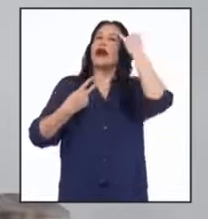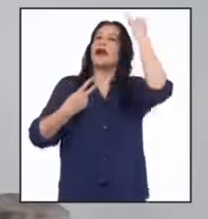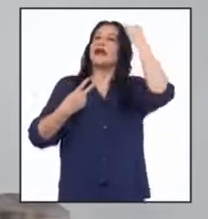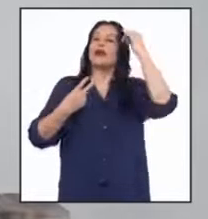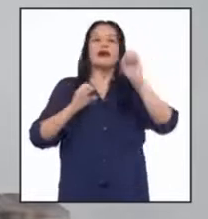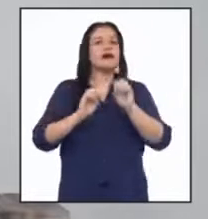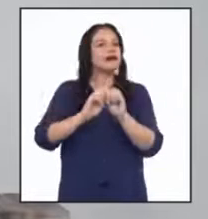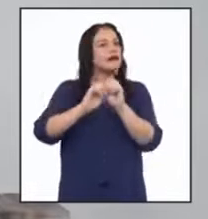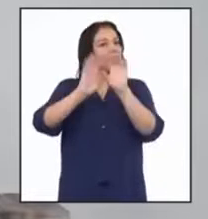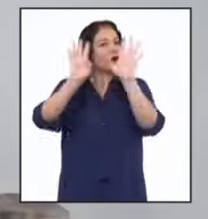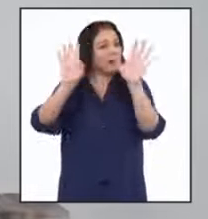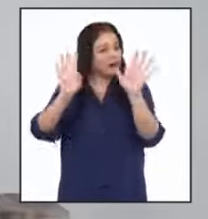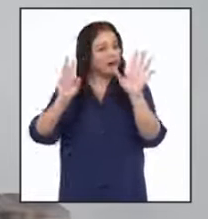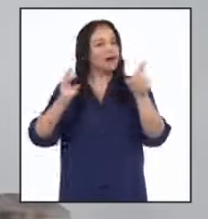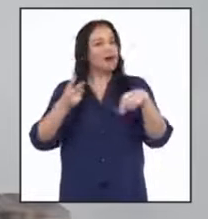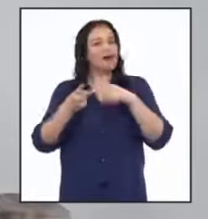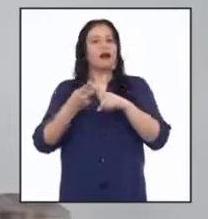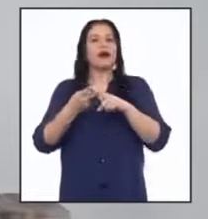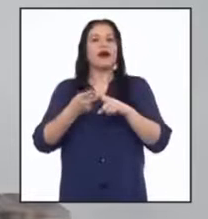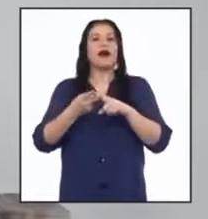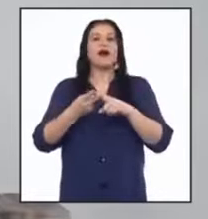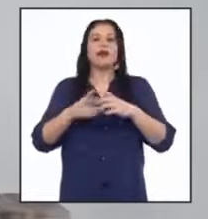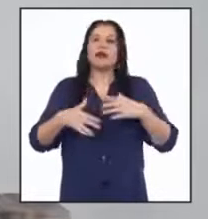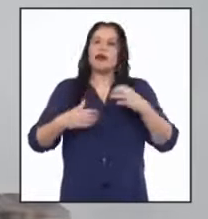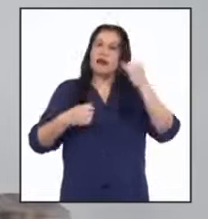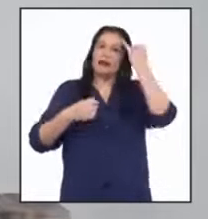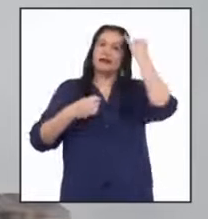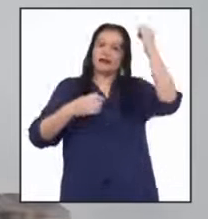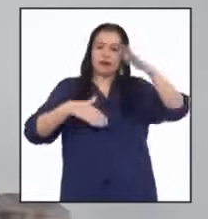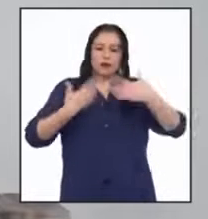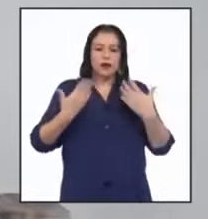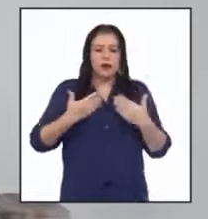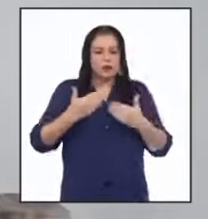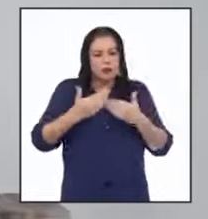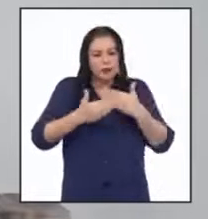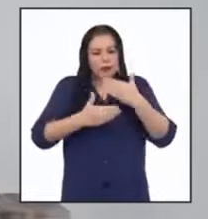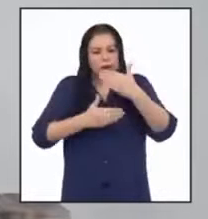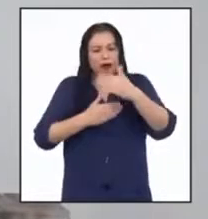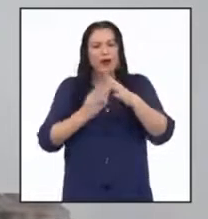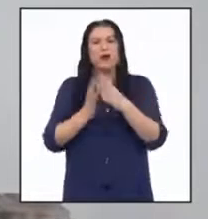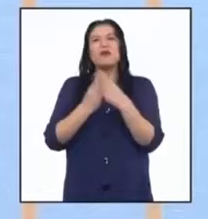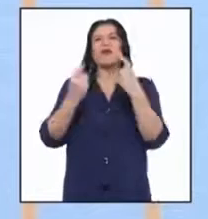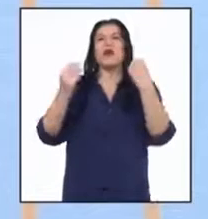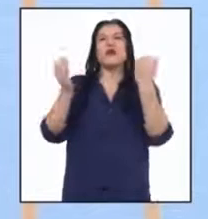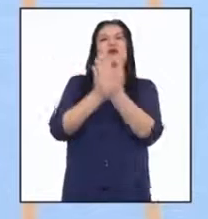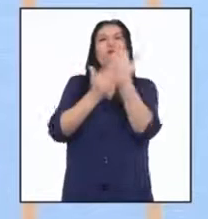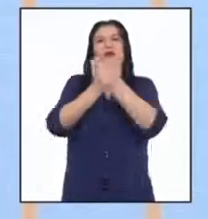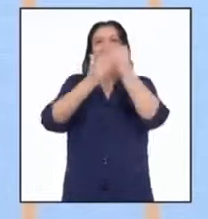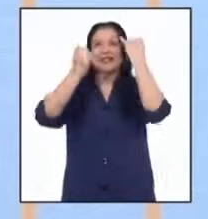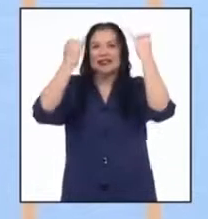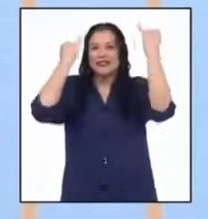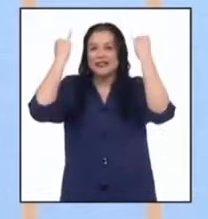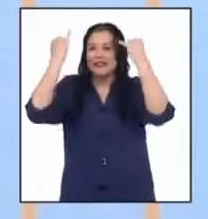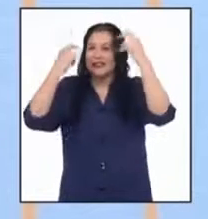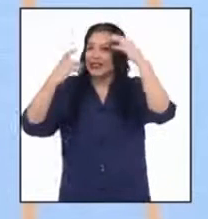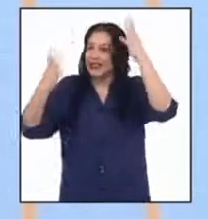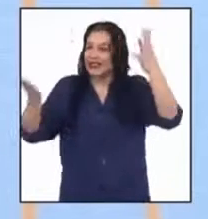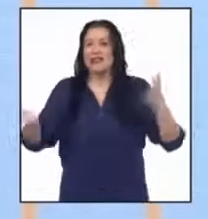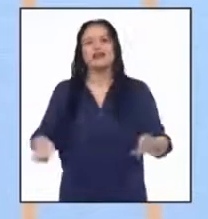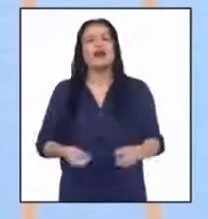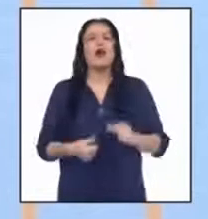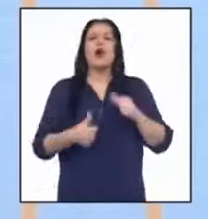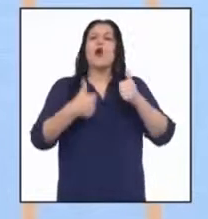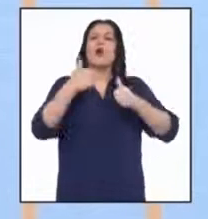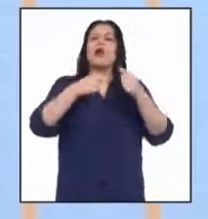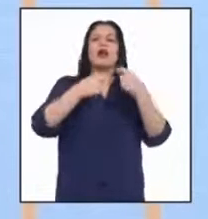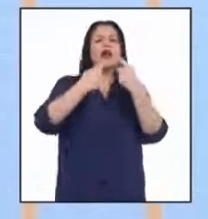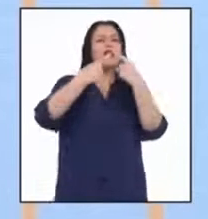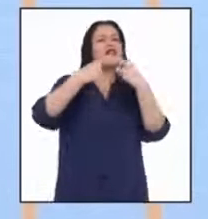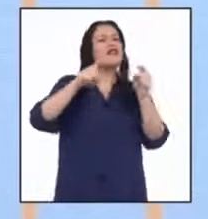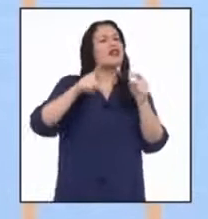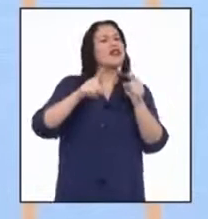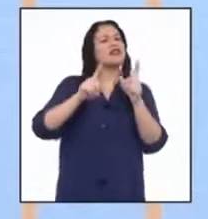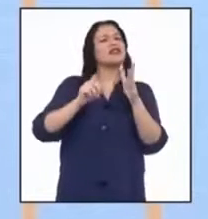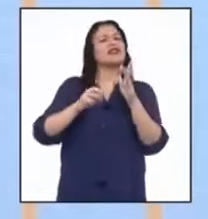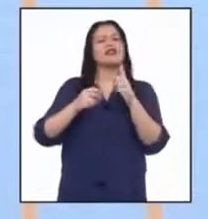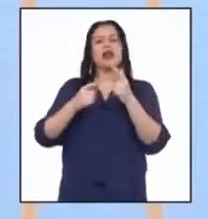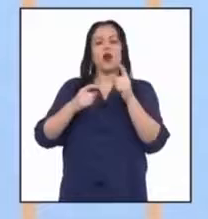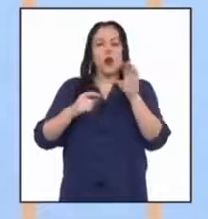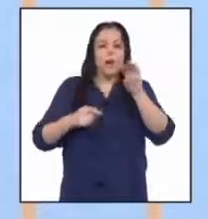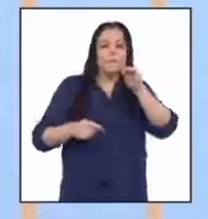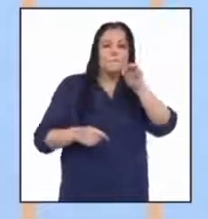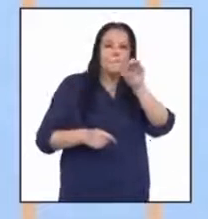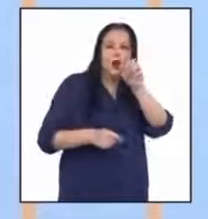clara y que la podamos desarrollar con bastante originalidad, ¿no? ¿Cuál es la diferencia entre un monólogo y